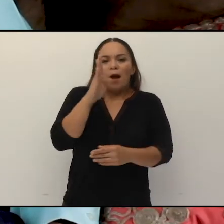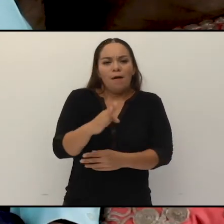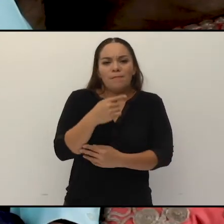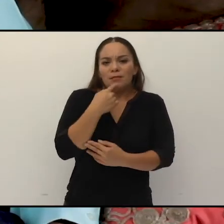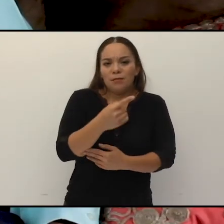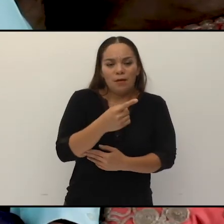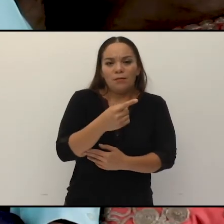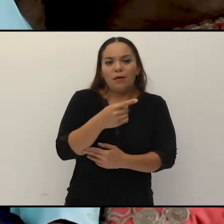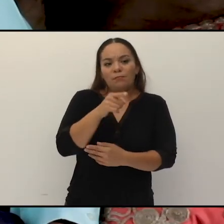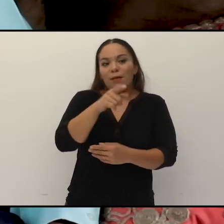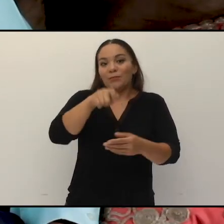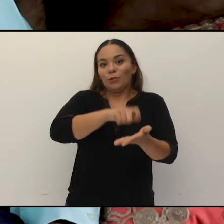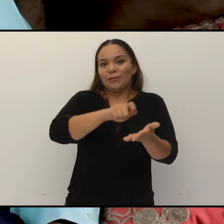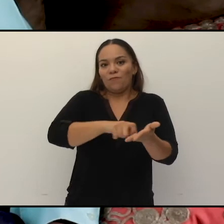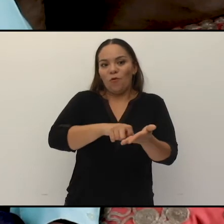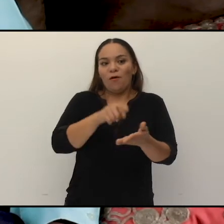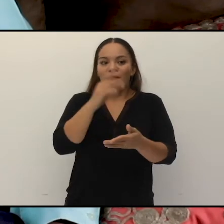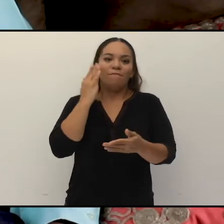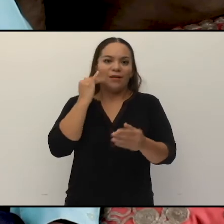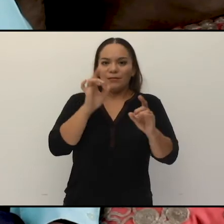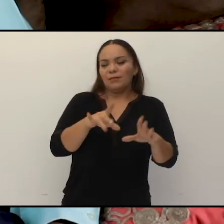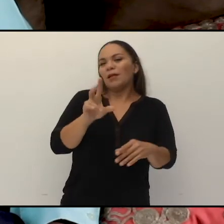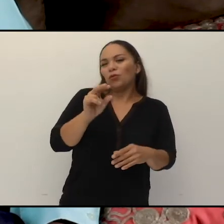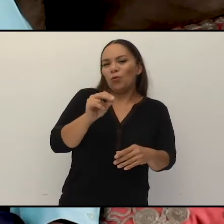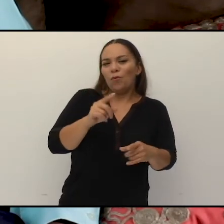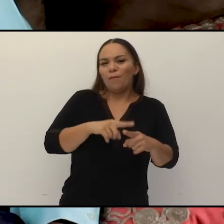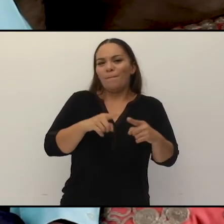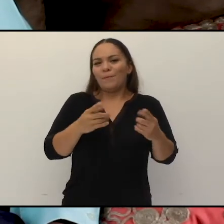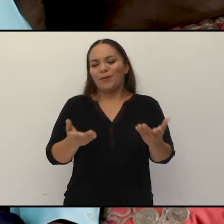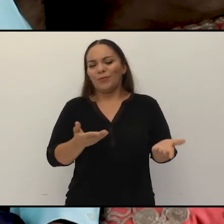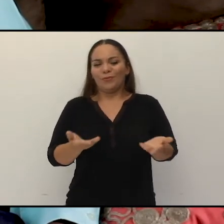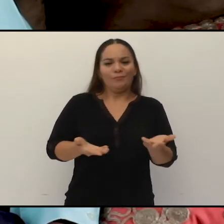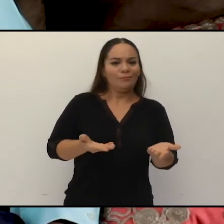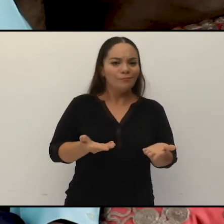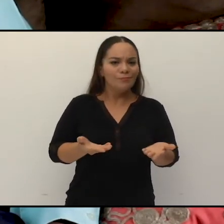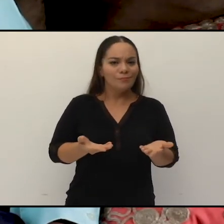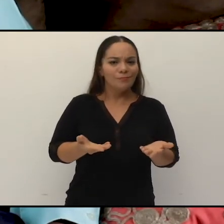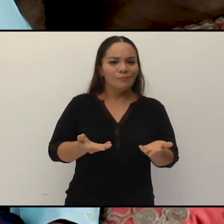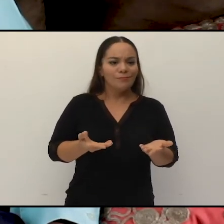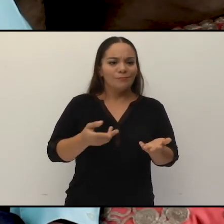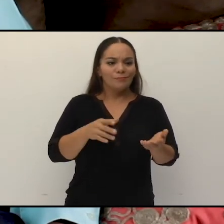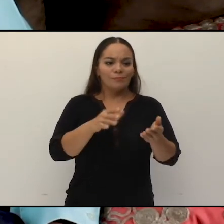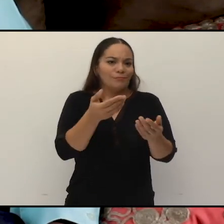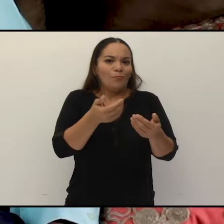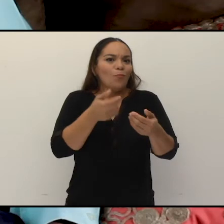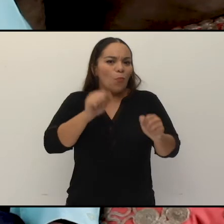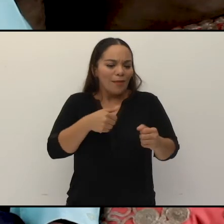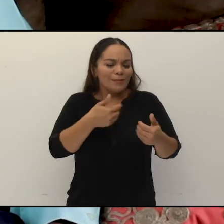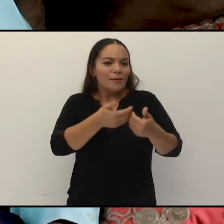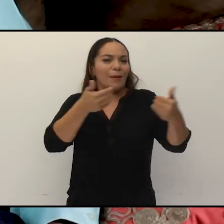yo que don Joaquín era racista, pero puede uno separarse fácilmente del ambiente en que uno